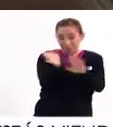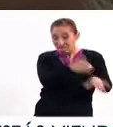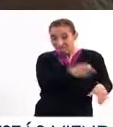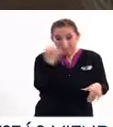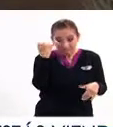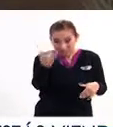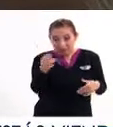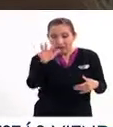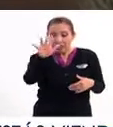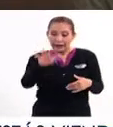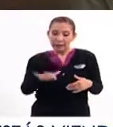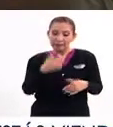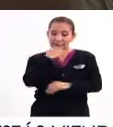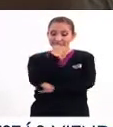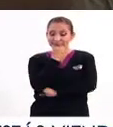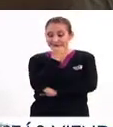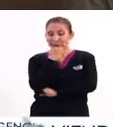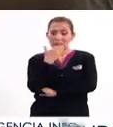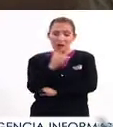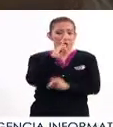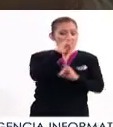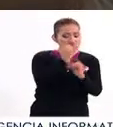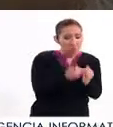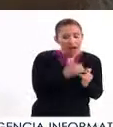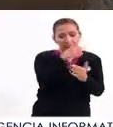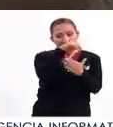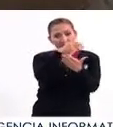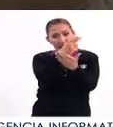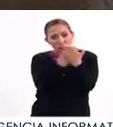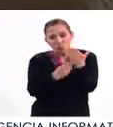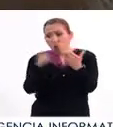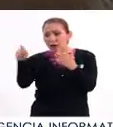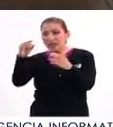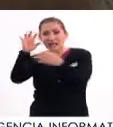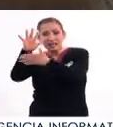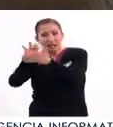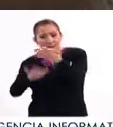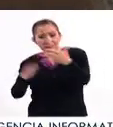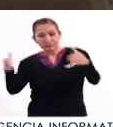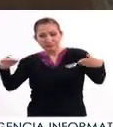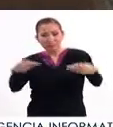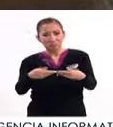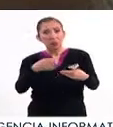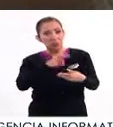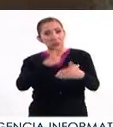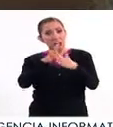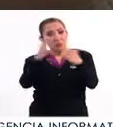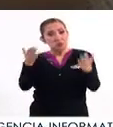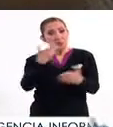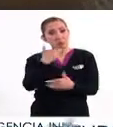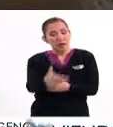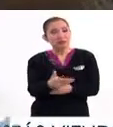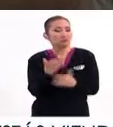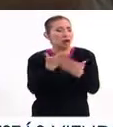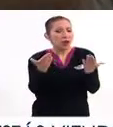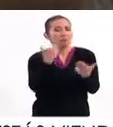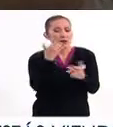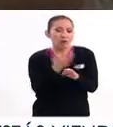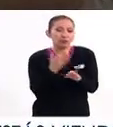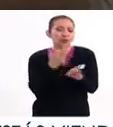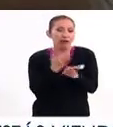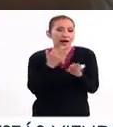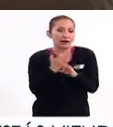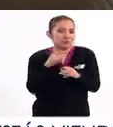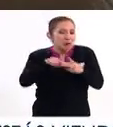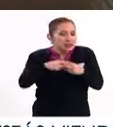libros, y ahora es un buen momento para hacerlos. Y creo que se debe de tanto, ya que ahora los libros tienen que competir con las